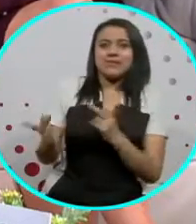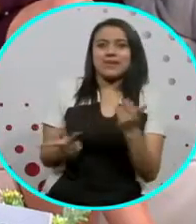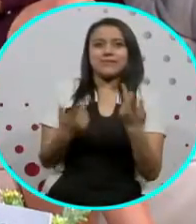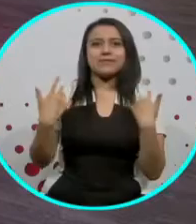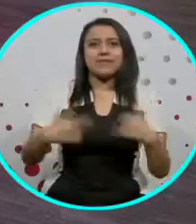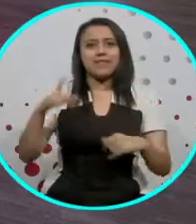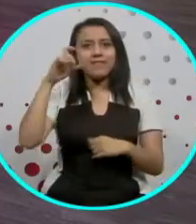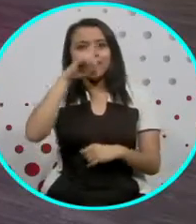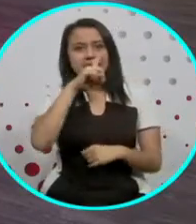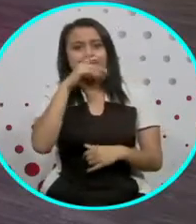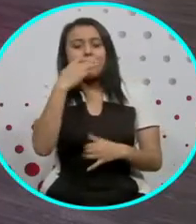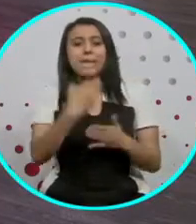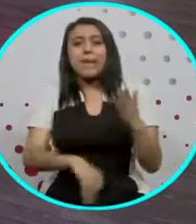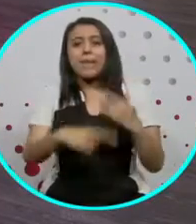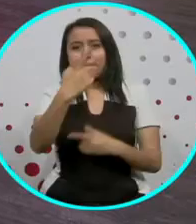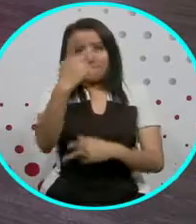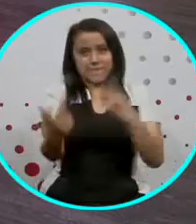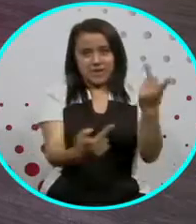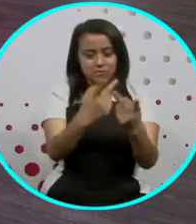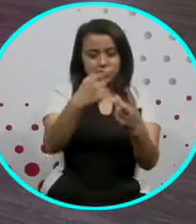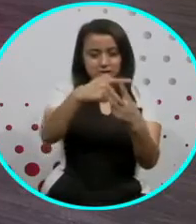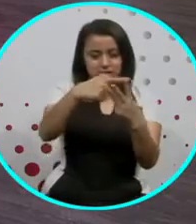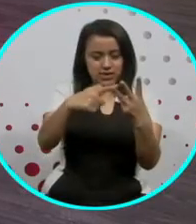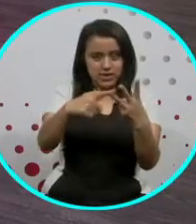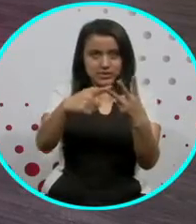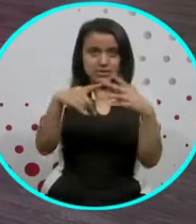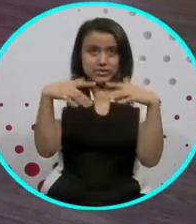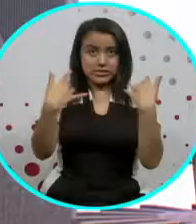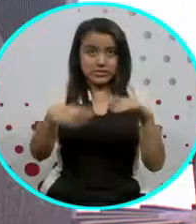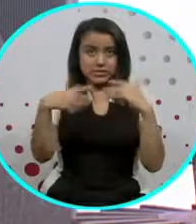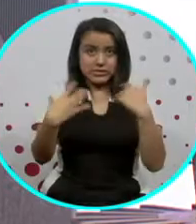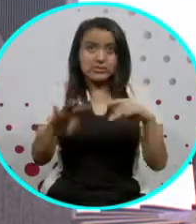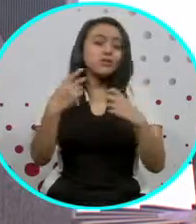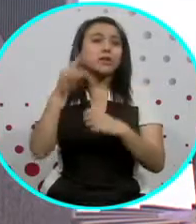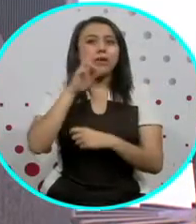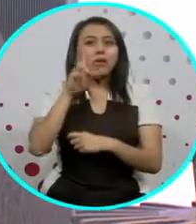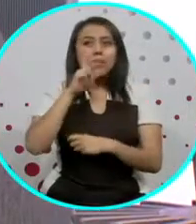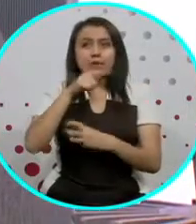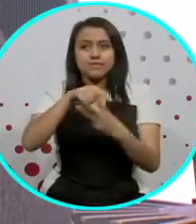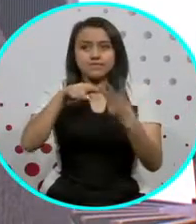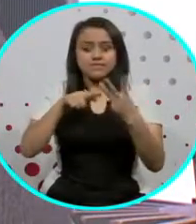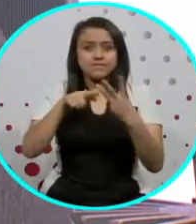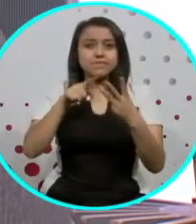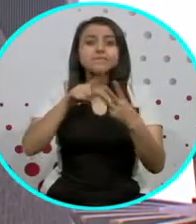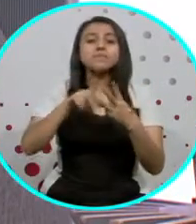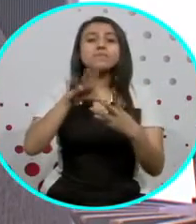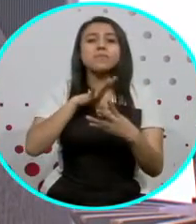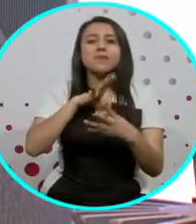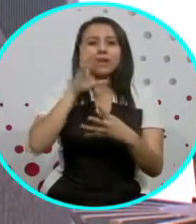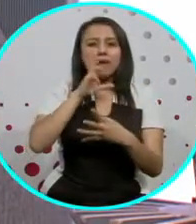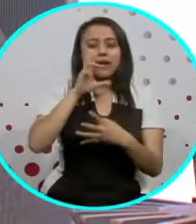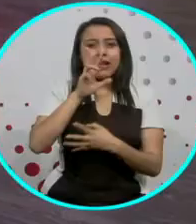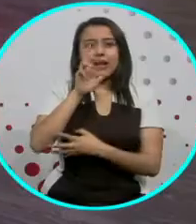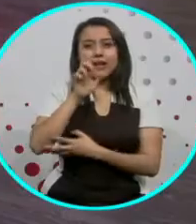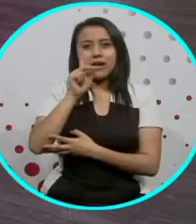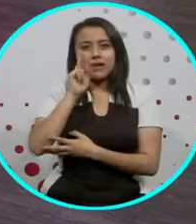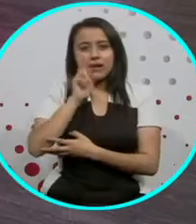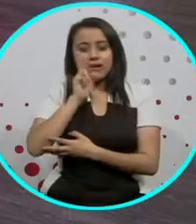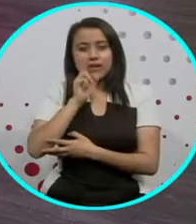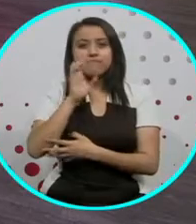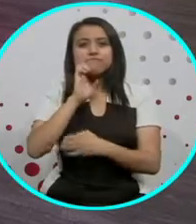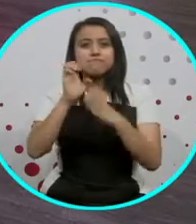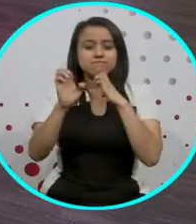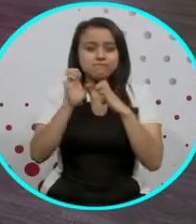pregunta que nos quedamos pendientes. Son tres datos duros. No tienen que ver con la encuesta, pero son muy fuertes. A ver. De acuerdo con el ranking realizado por una red